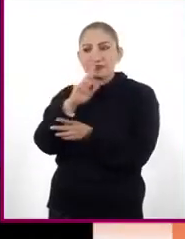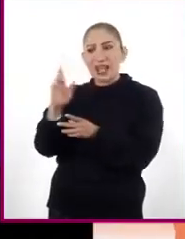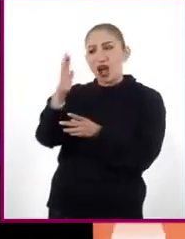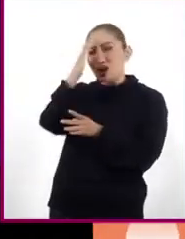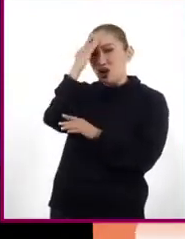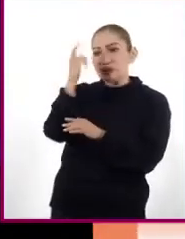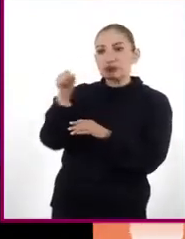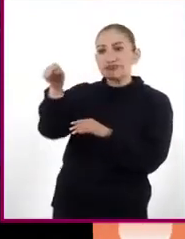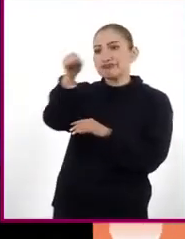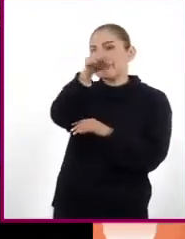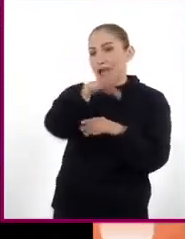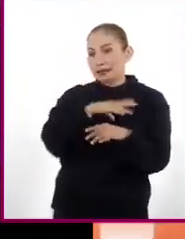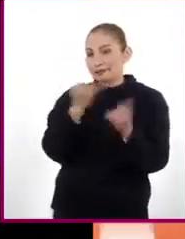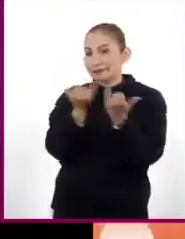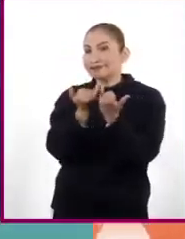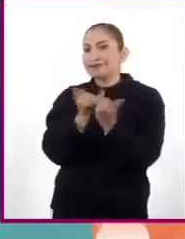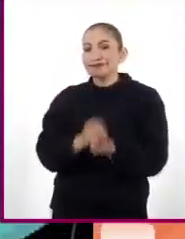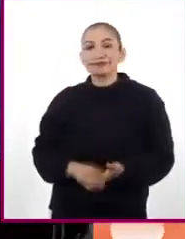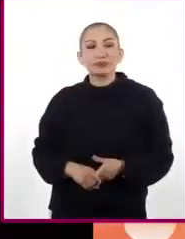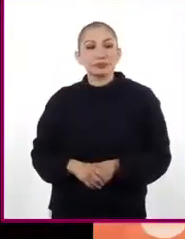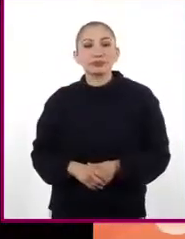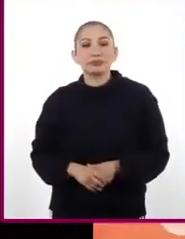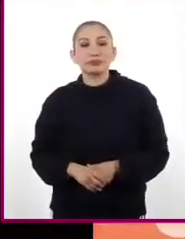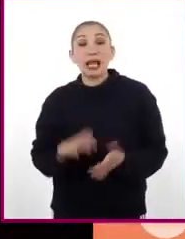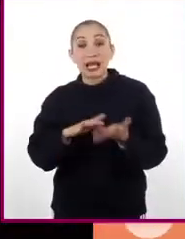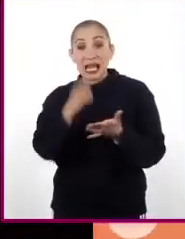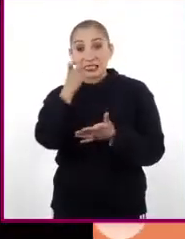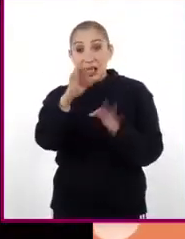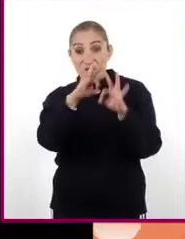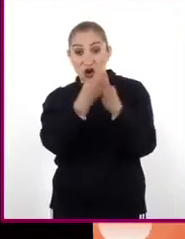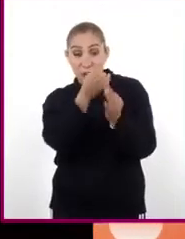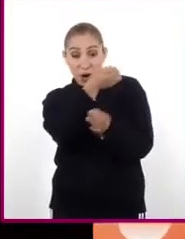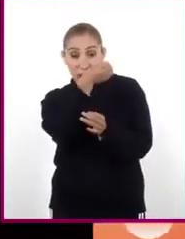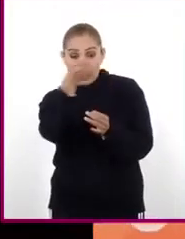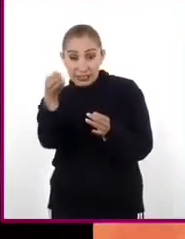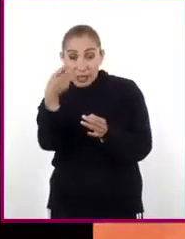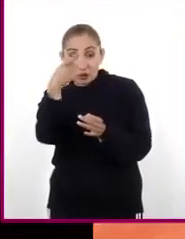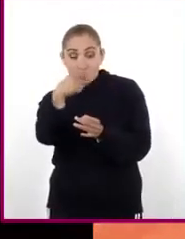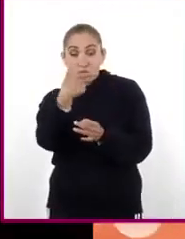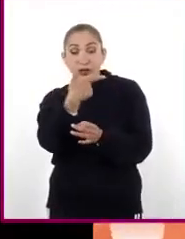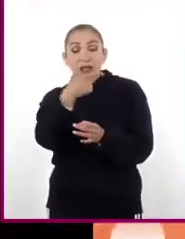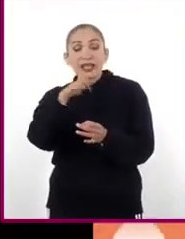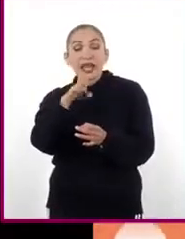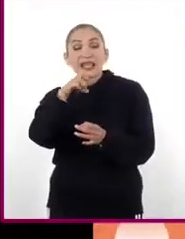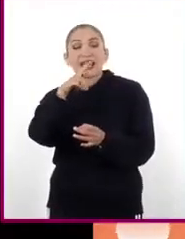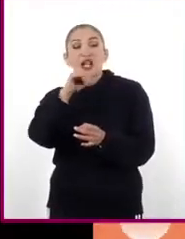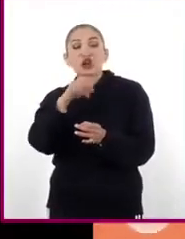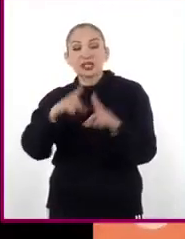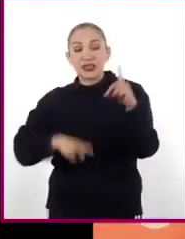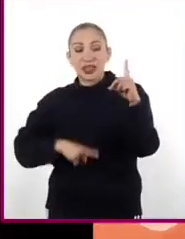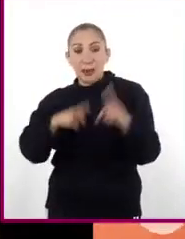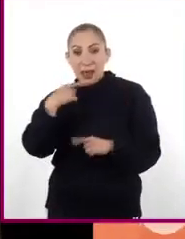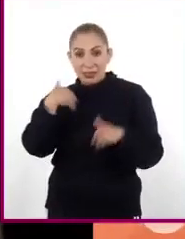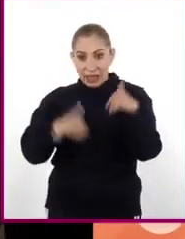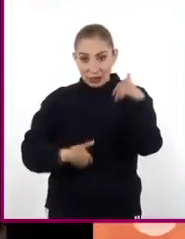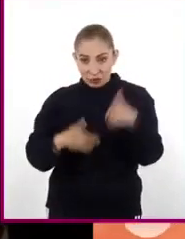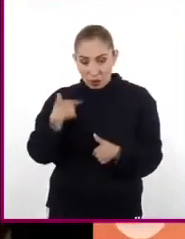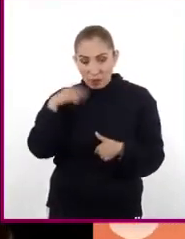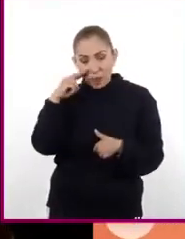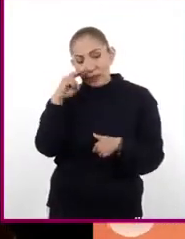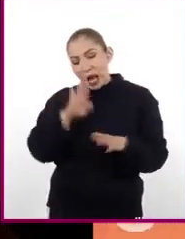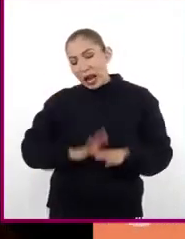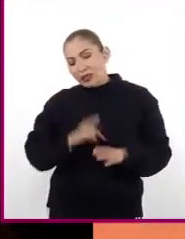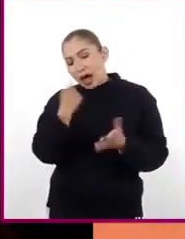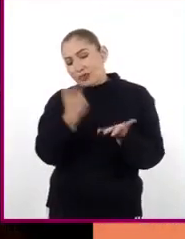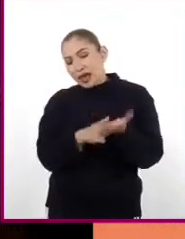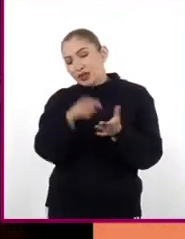reconocen en todas las sociedades. Gracias a esta forma de organizar los géneros dramáticos, podemos reconocer algunas